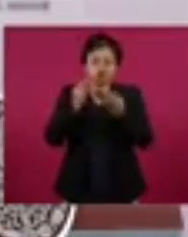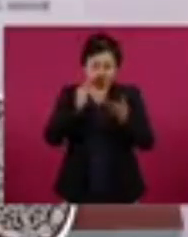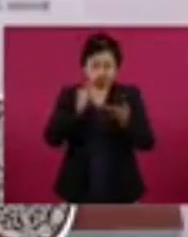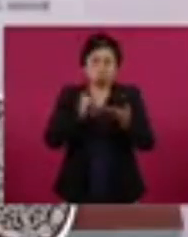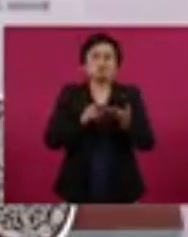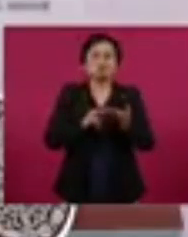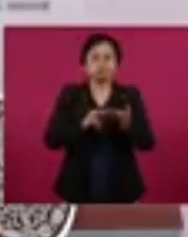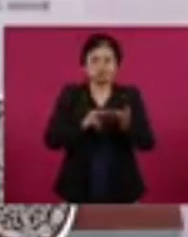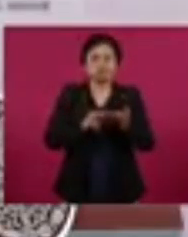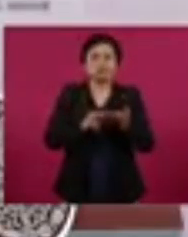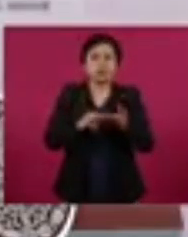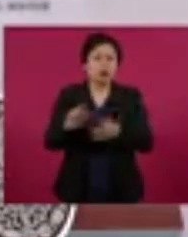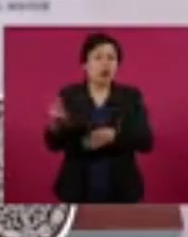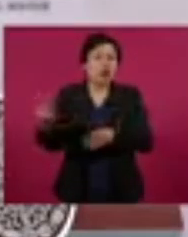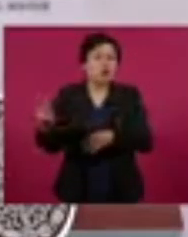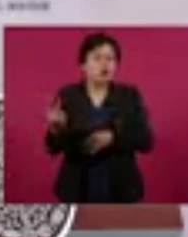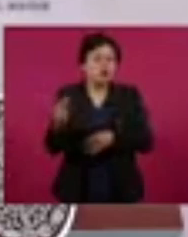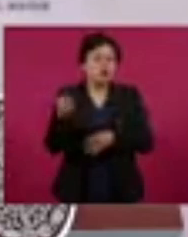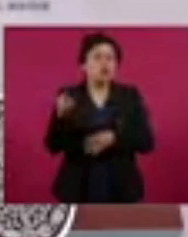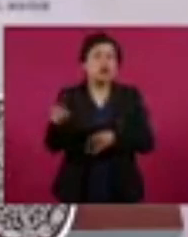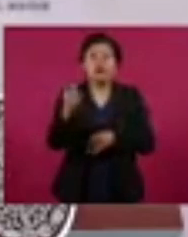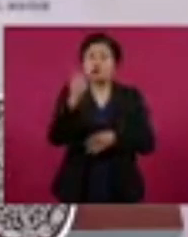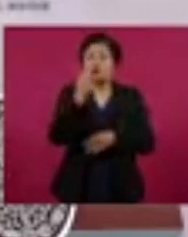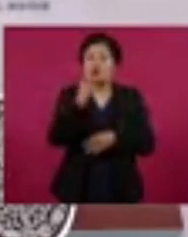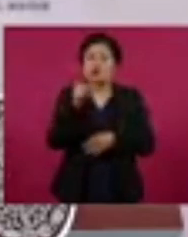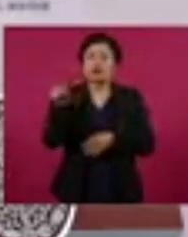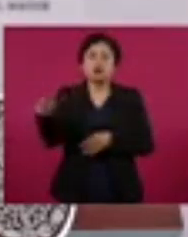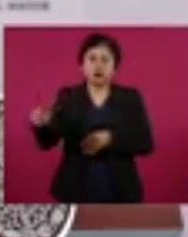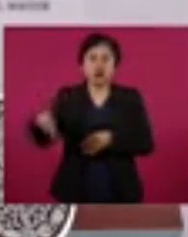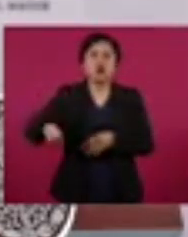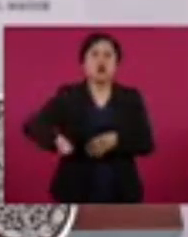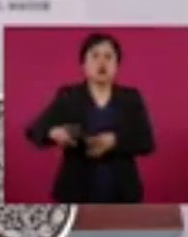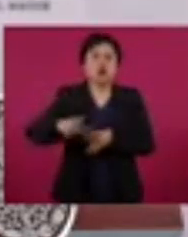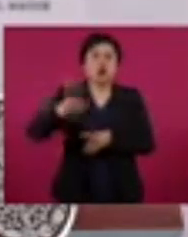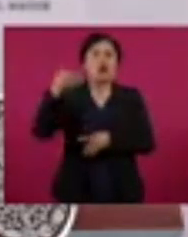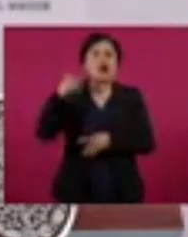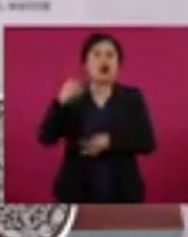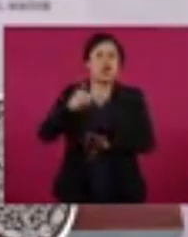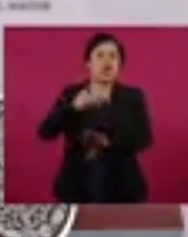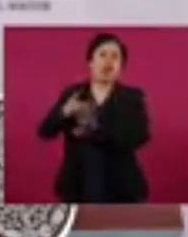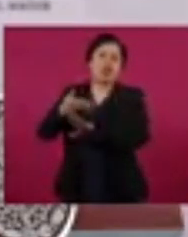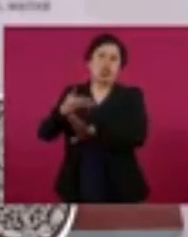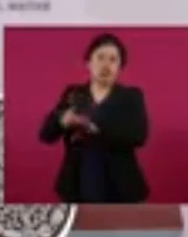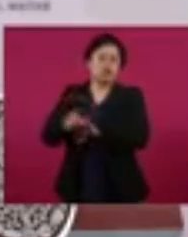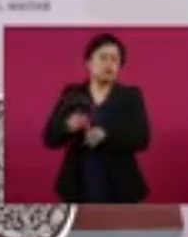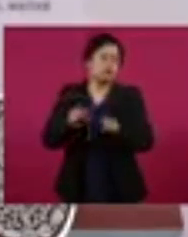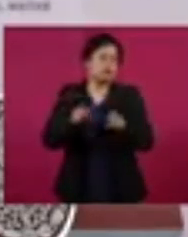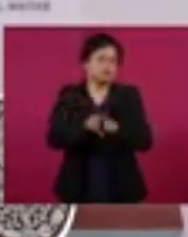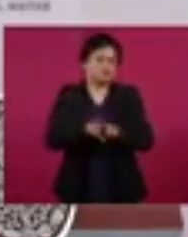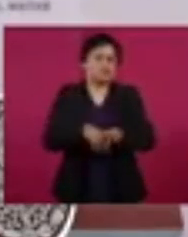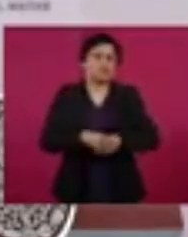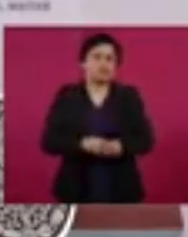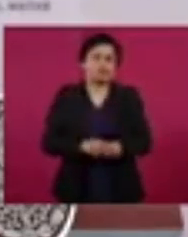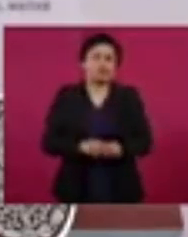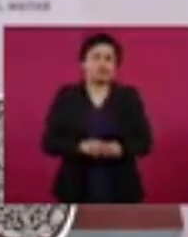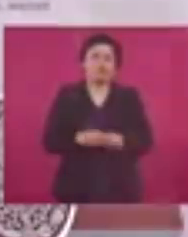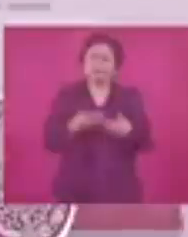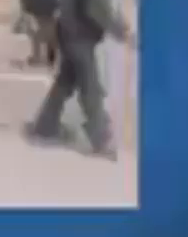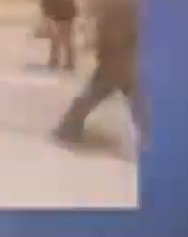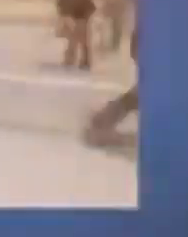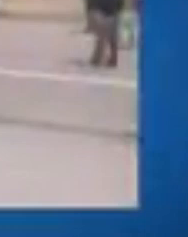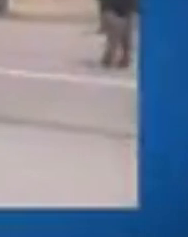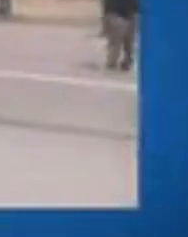que participaron en estos hechos. Y va a hacerse